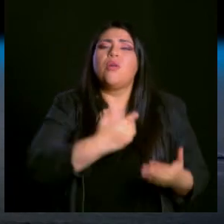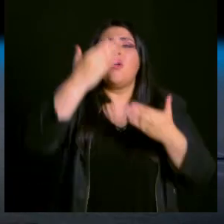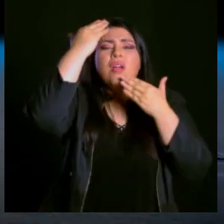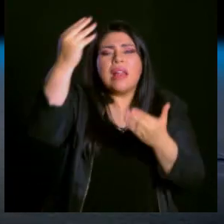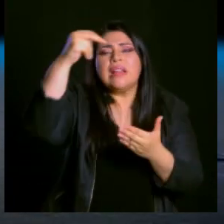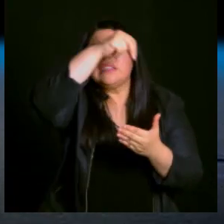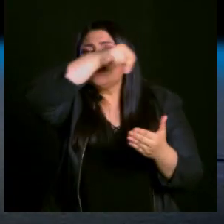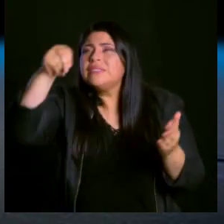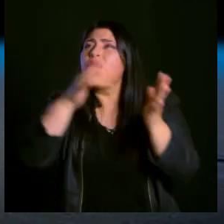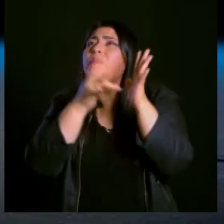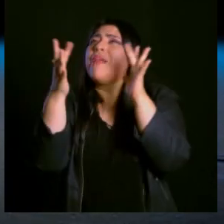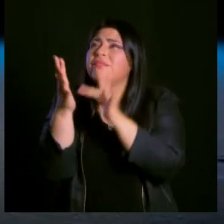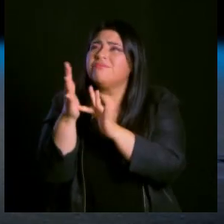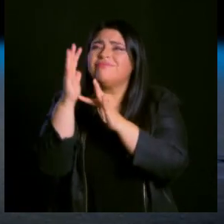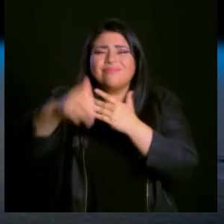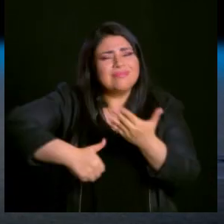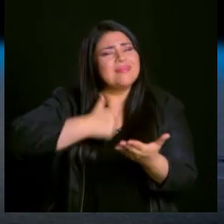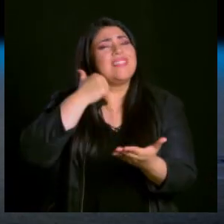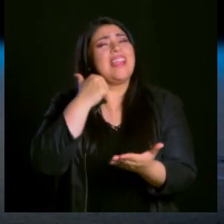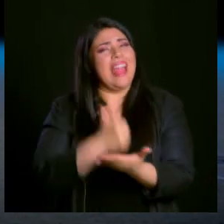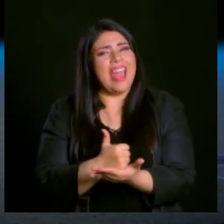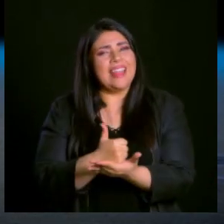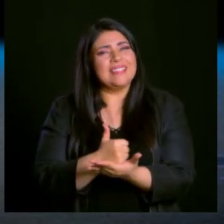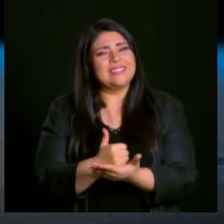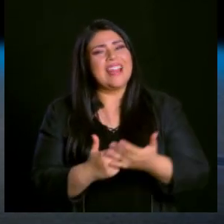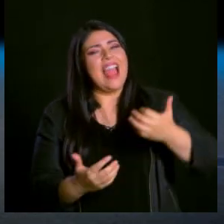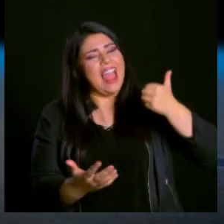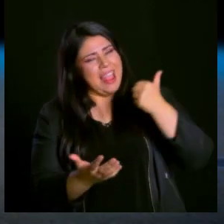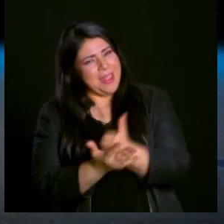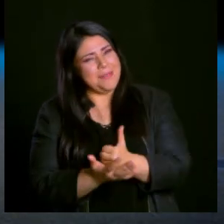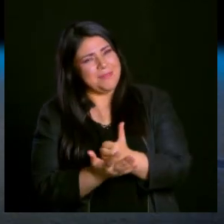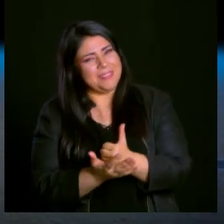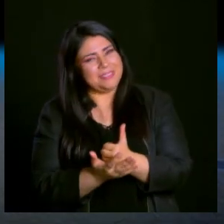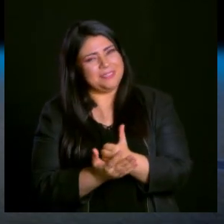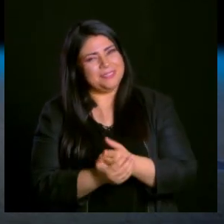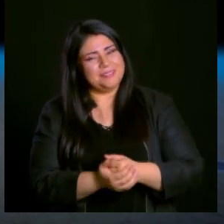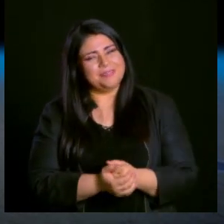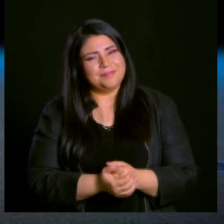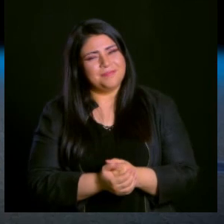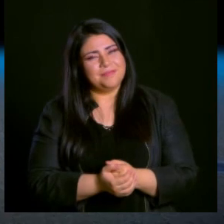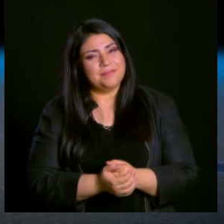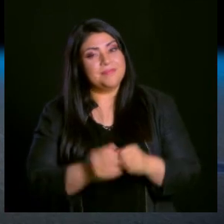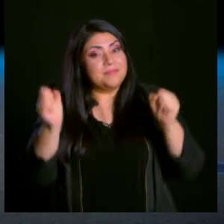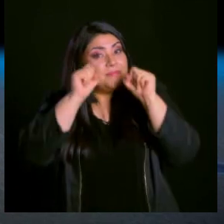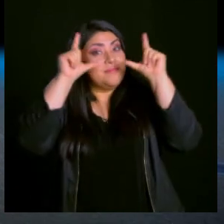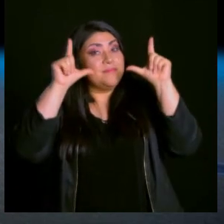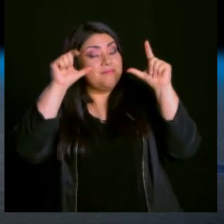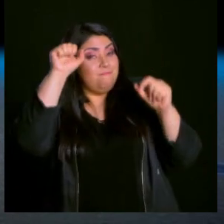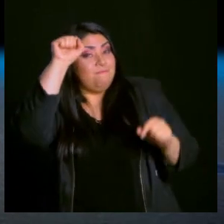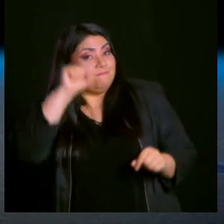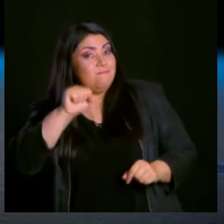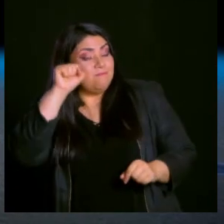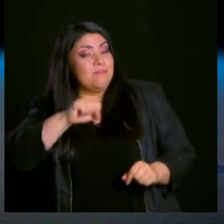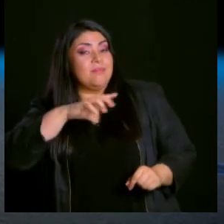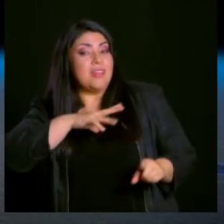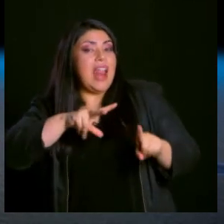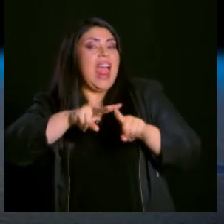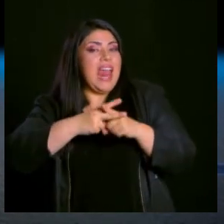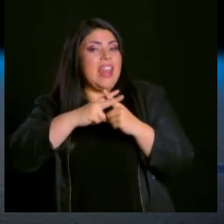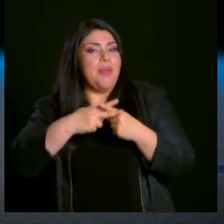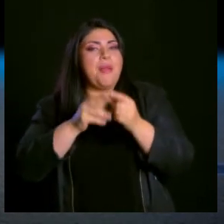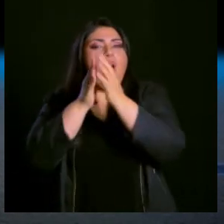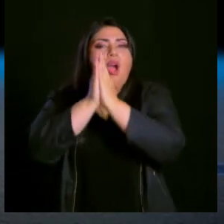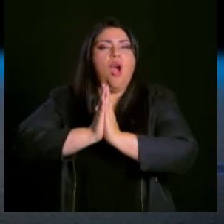nombre de Jesús Amén y amén increíble o no tener esta herramienta para poder